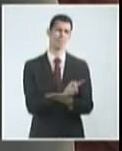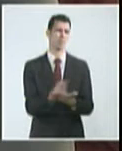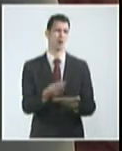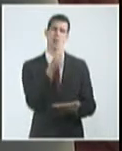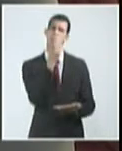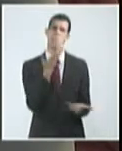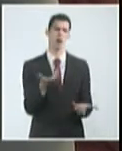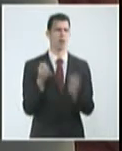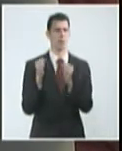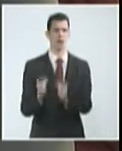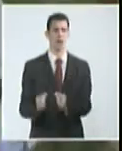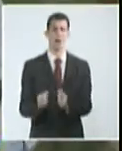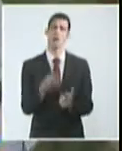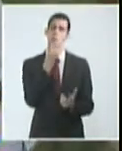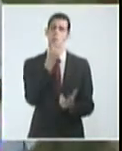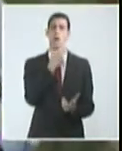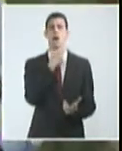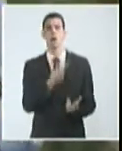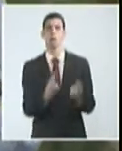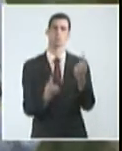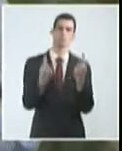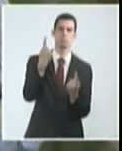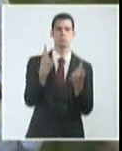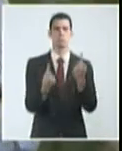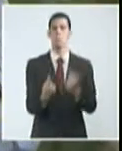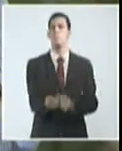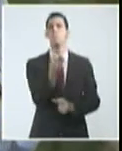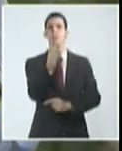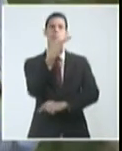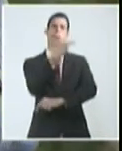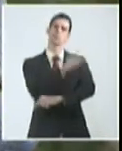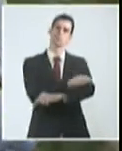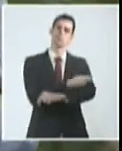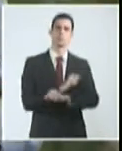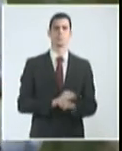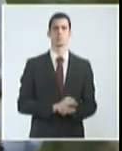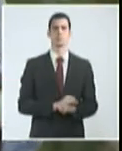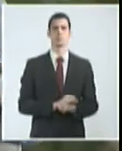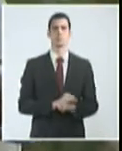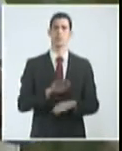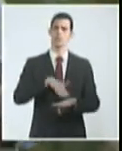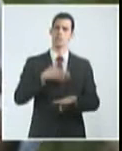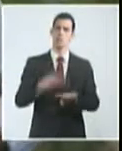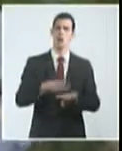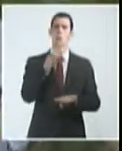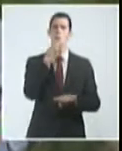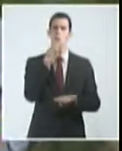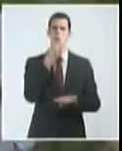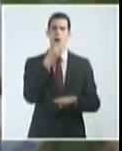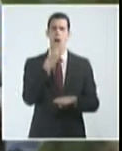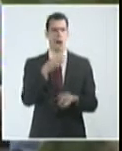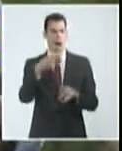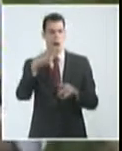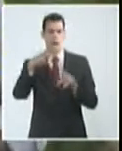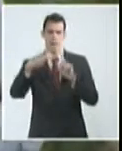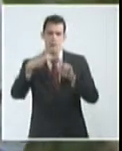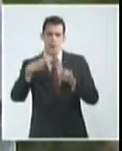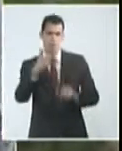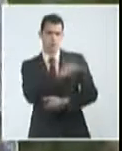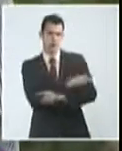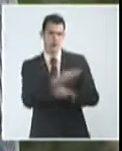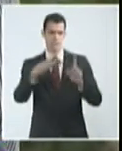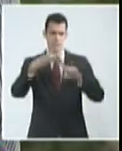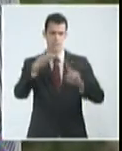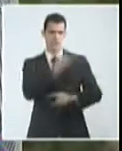una dosis a la otra, se le aplica su primera dosis y las dosis restantes las llevan ellos con todas las indicaciones, con